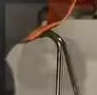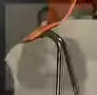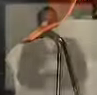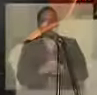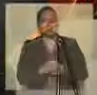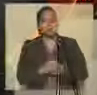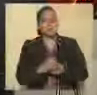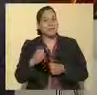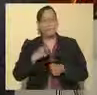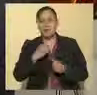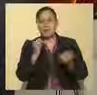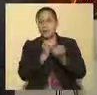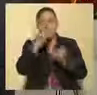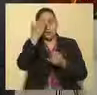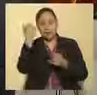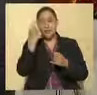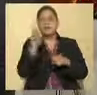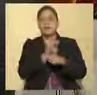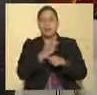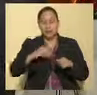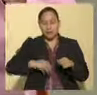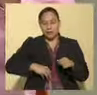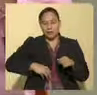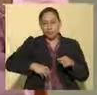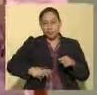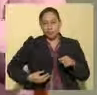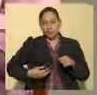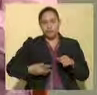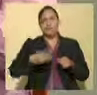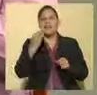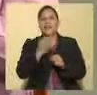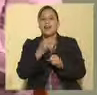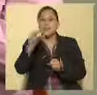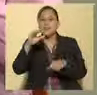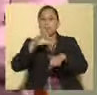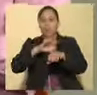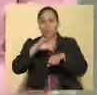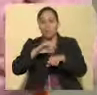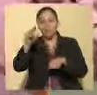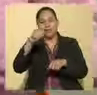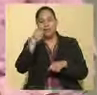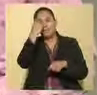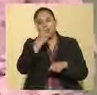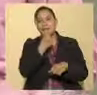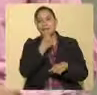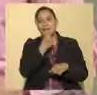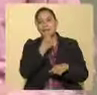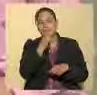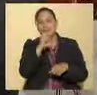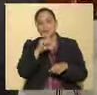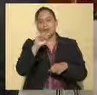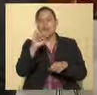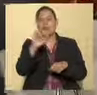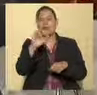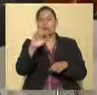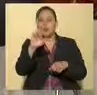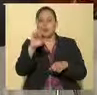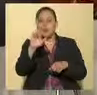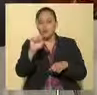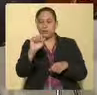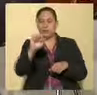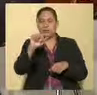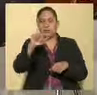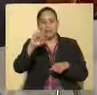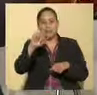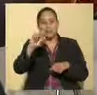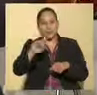Pues yo tampoco sé qué pasa con las hernias y para eso está nuestro doctor, pediatra, neonatólogo, Juan Carlos Ramírez Serralde.